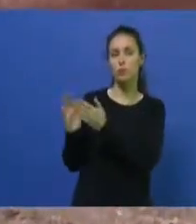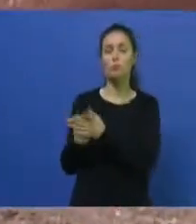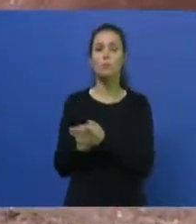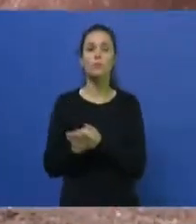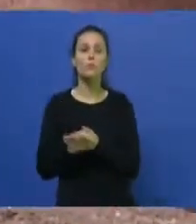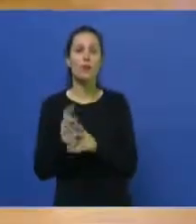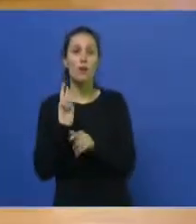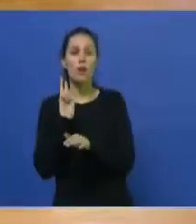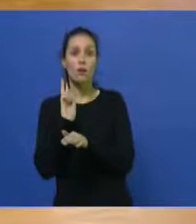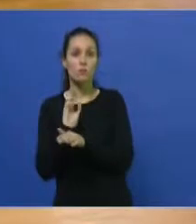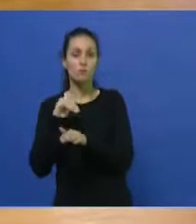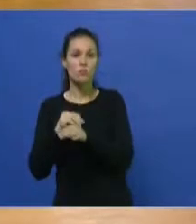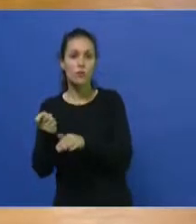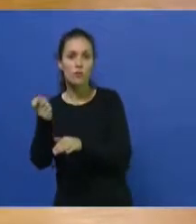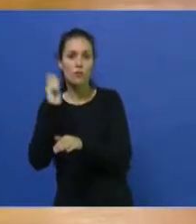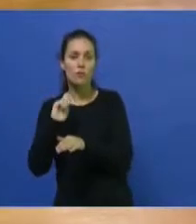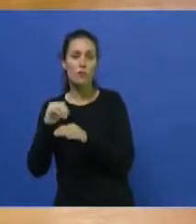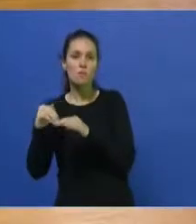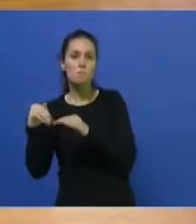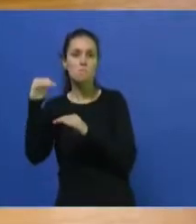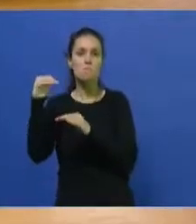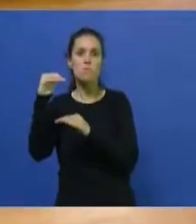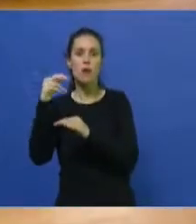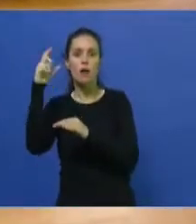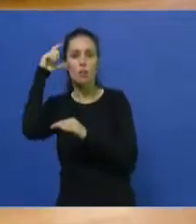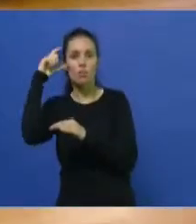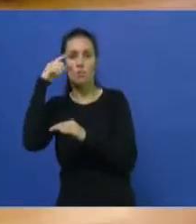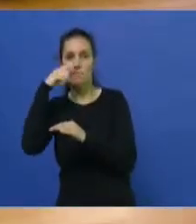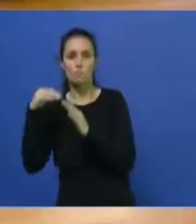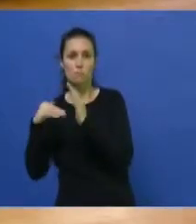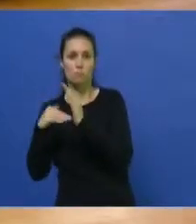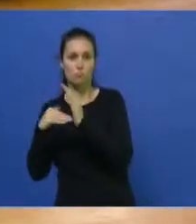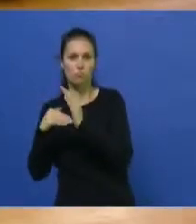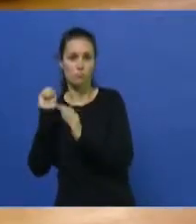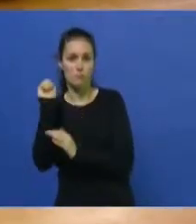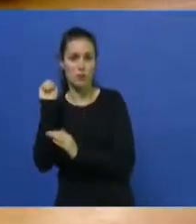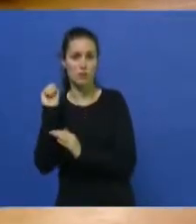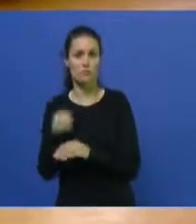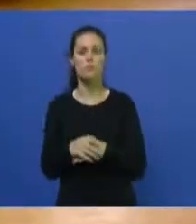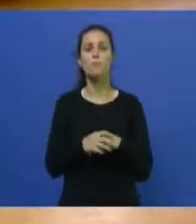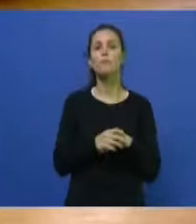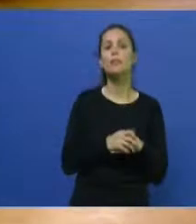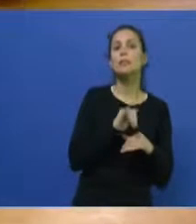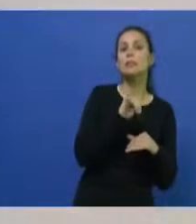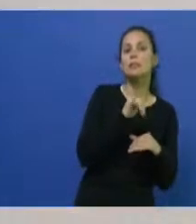Villa María arriba de los 10 millones de pesos. Entre, sí, más o menos. Sí, sí, entre... Mucha plata. Algunos hablan de